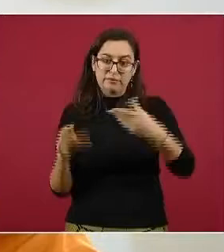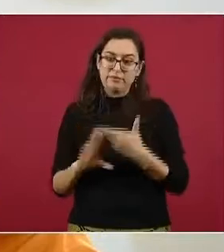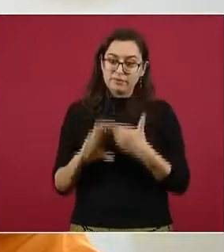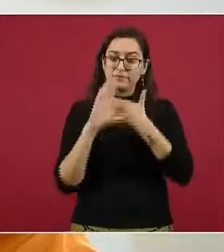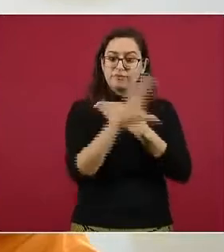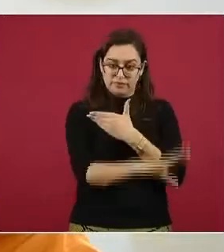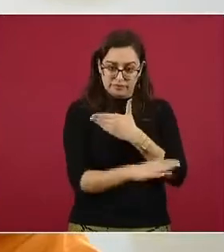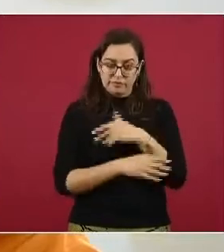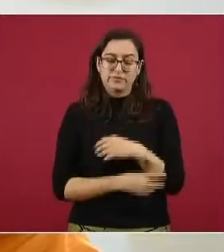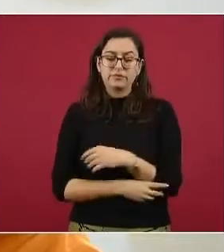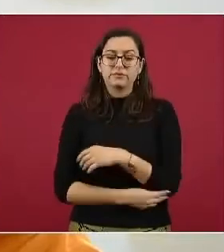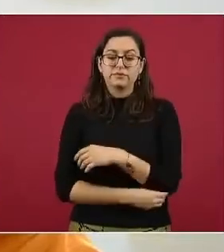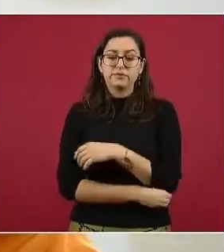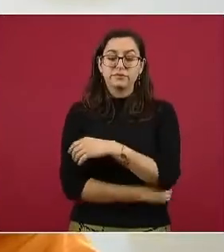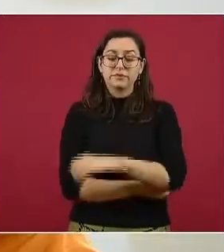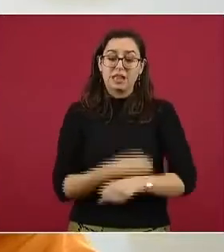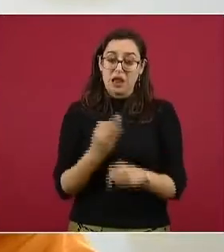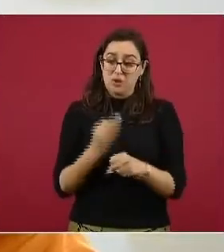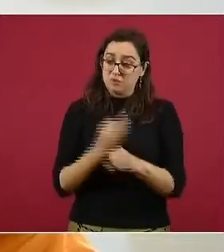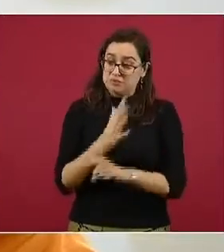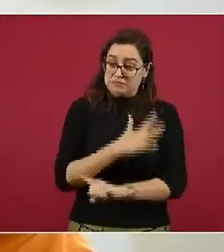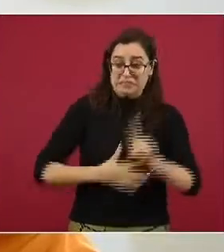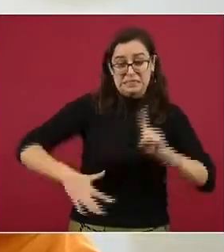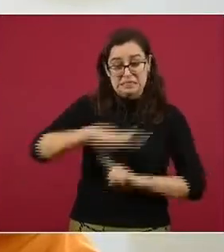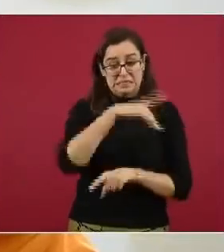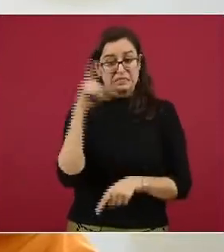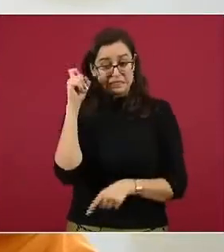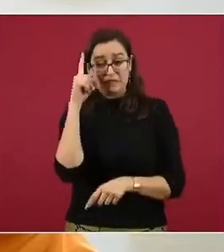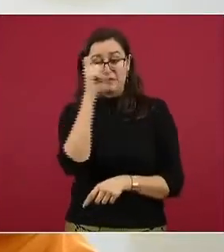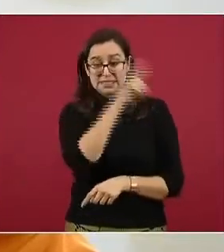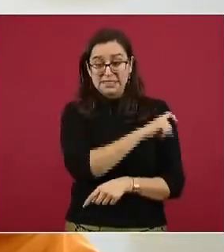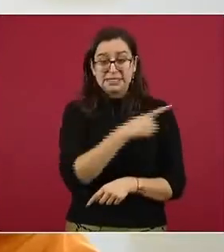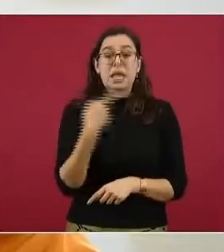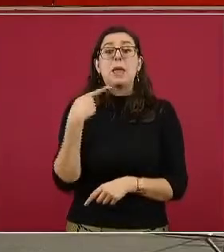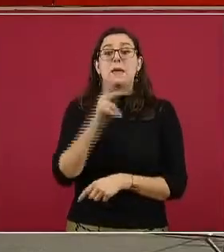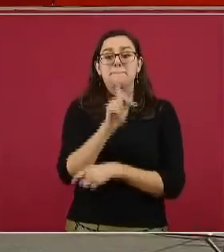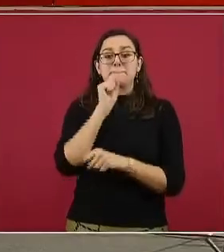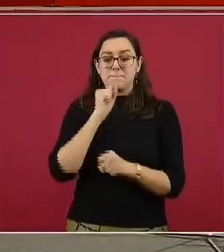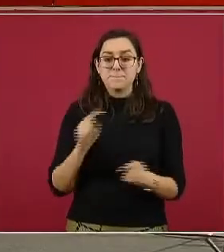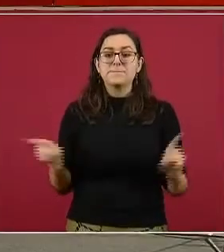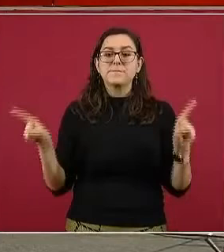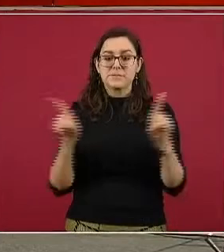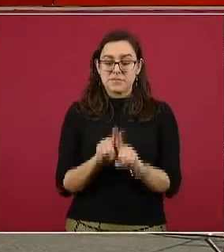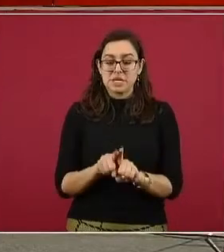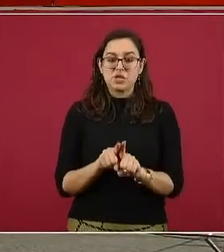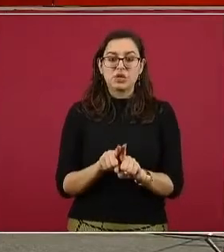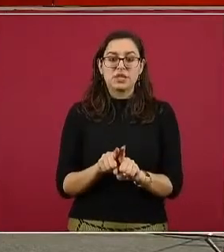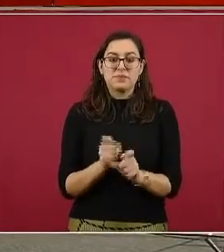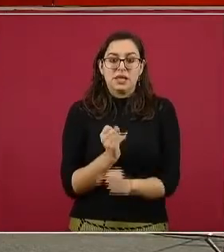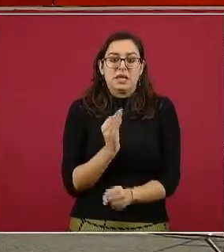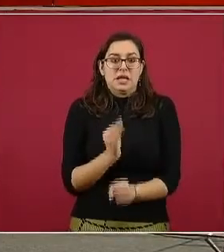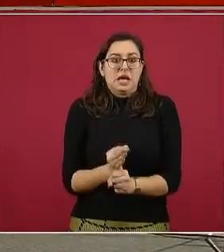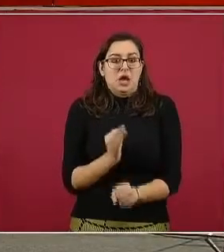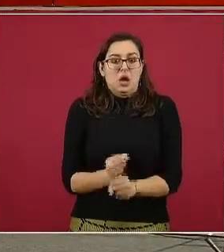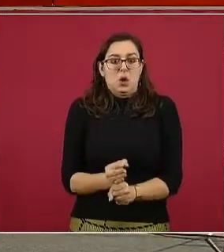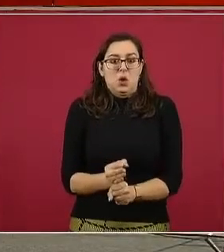un momento complejo para la ciudad, pero también en términos de un momento